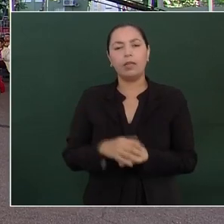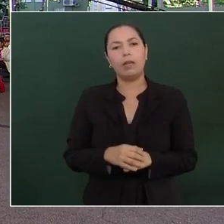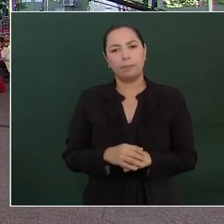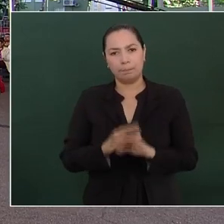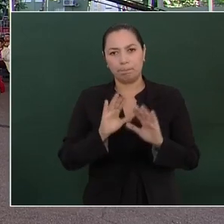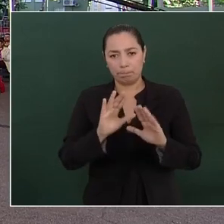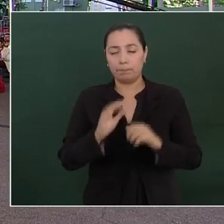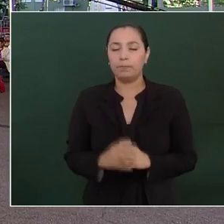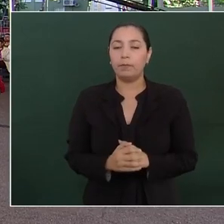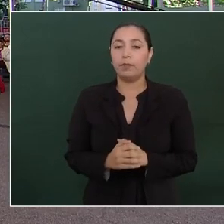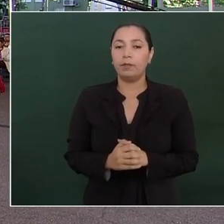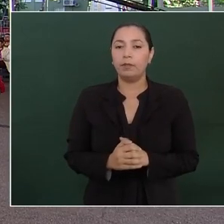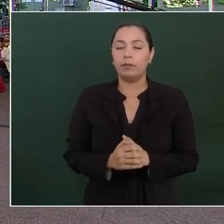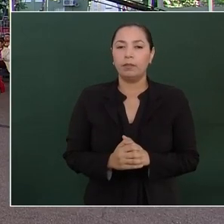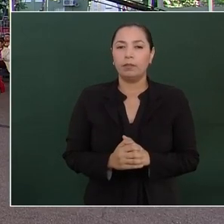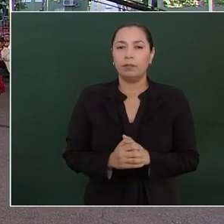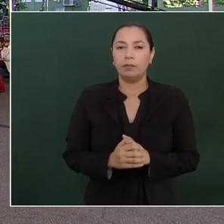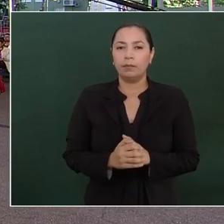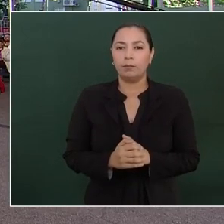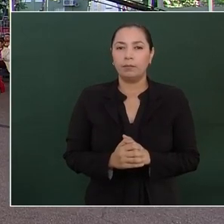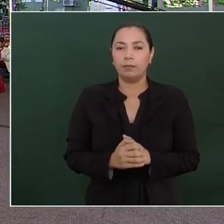hay,